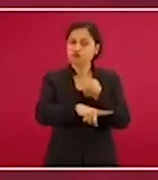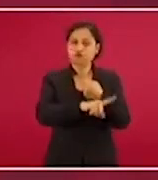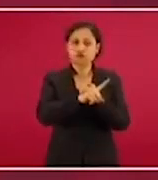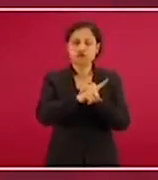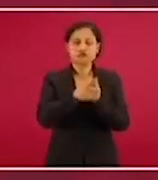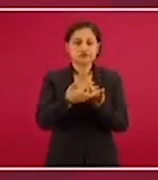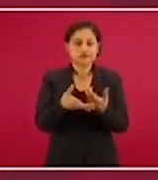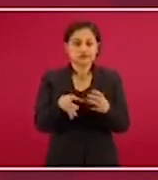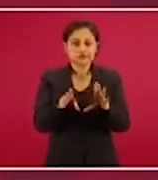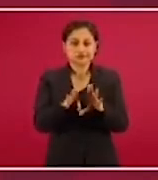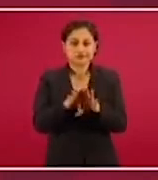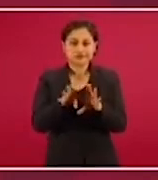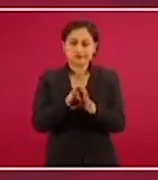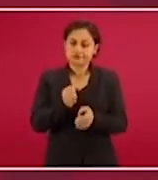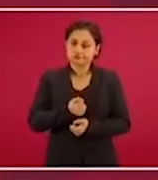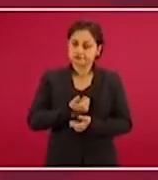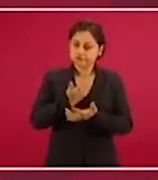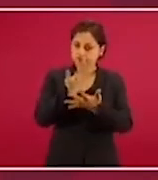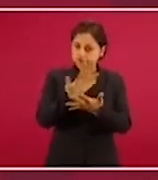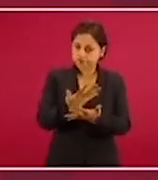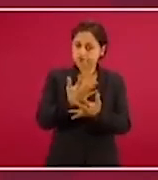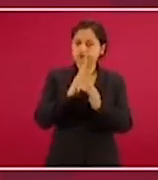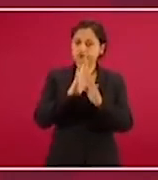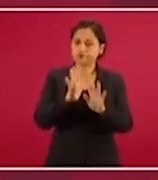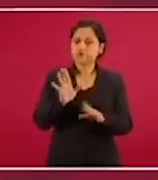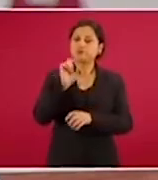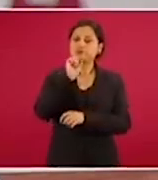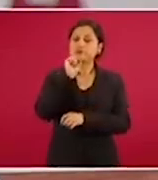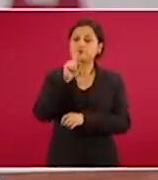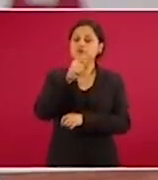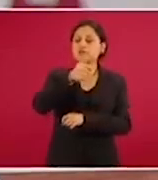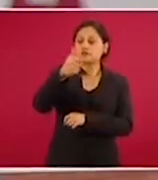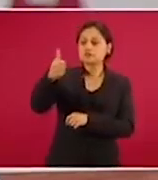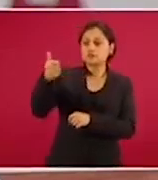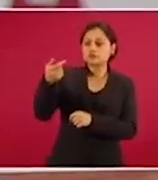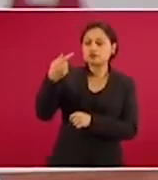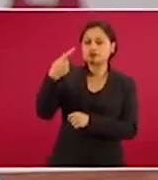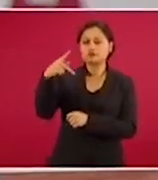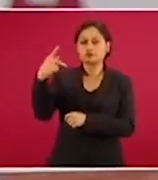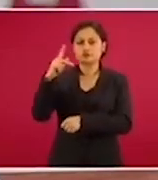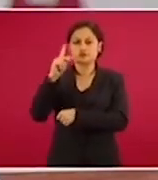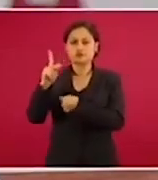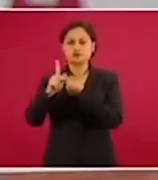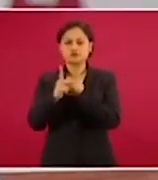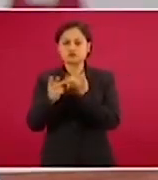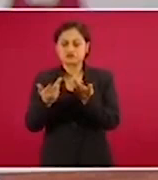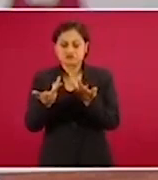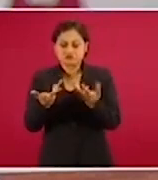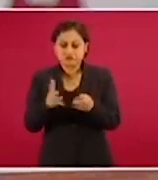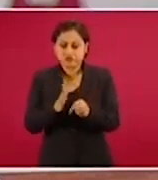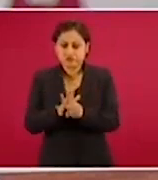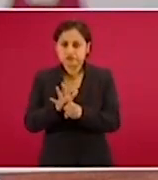qué medidas están tomando y qué recomendaciones